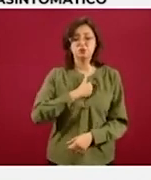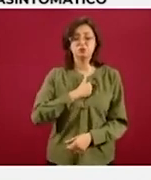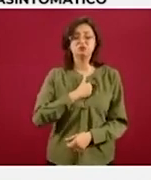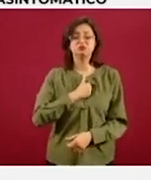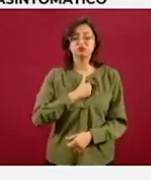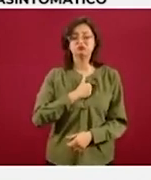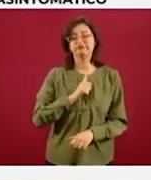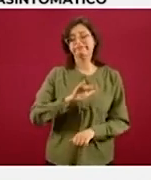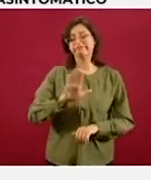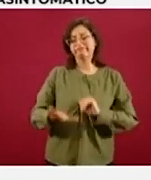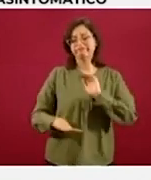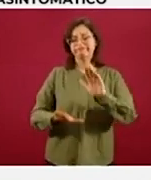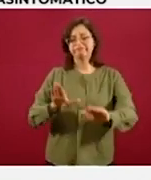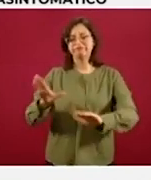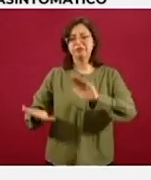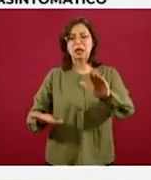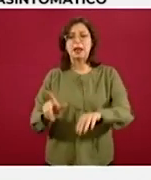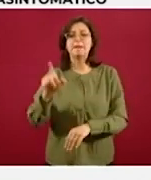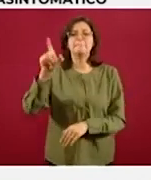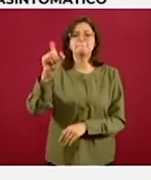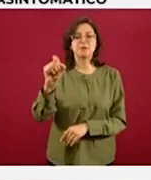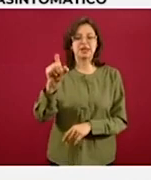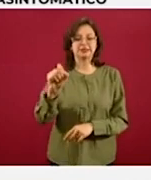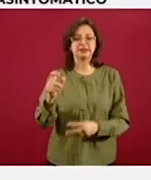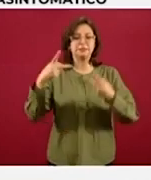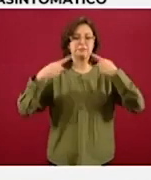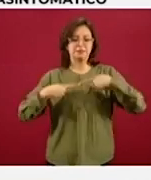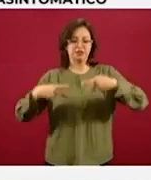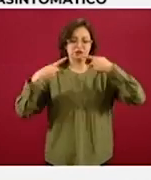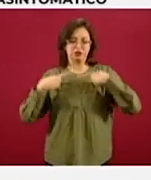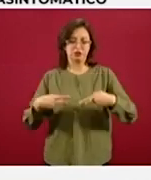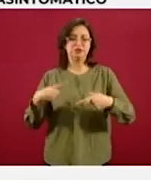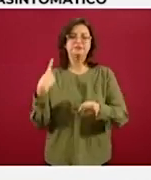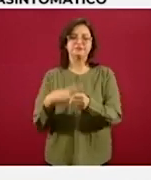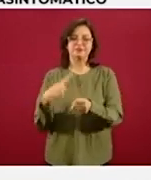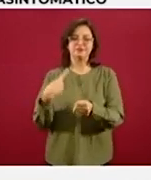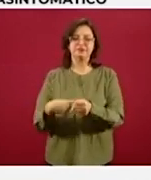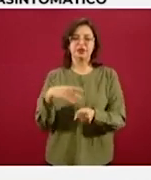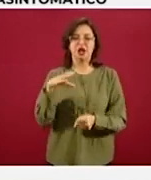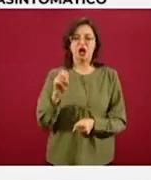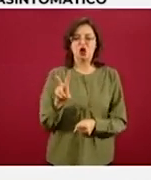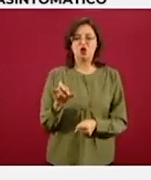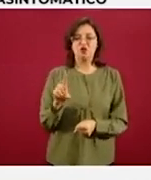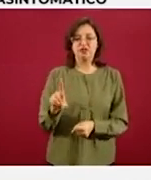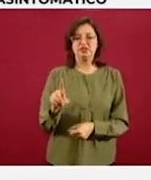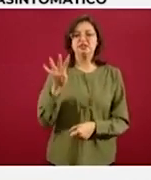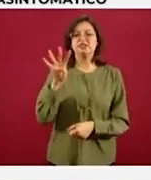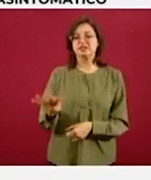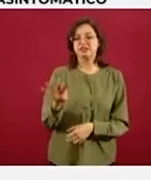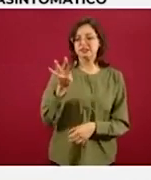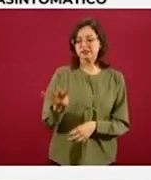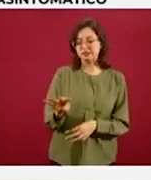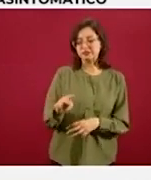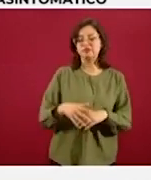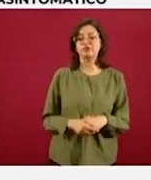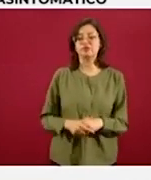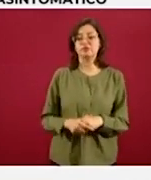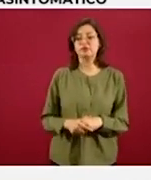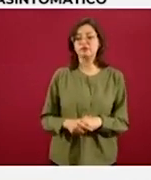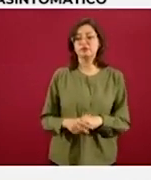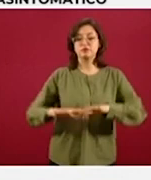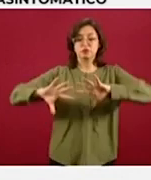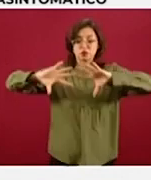documentado la defunción de 20 personas por COVID-19, dando un total de personas que hemos